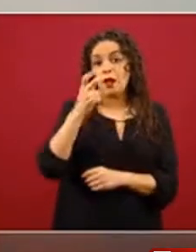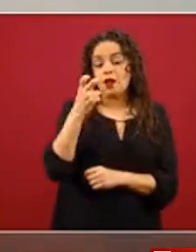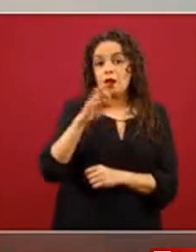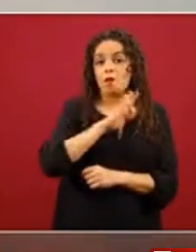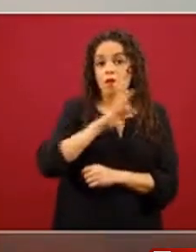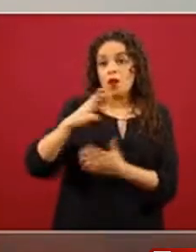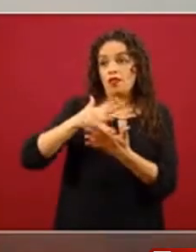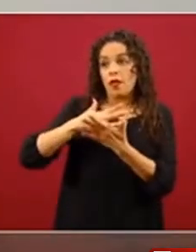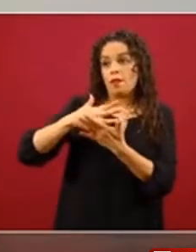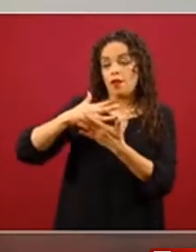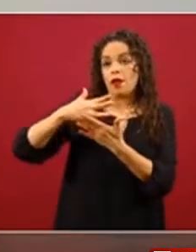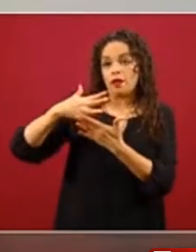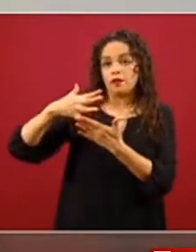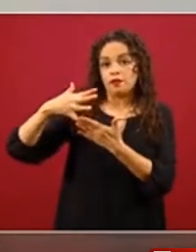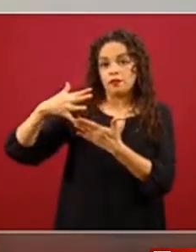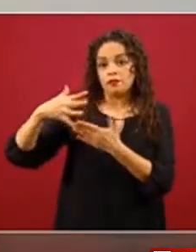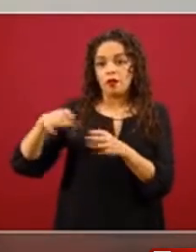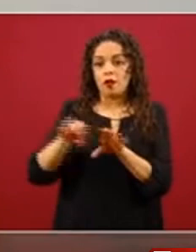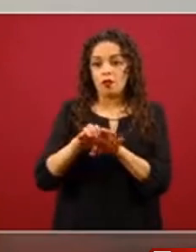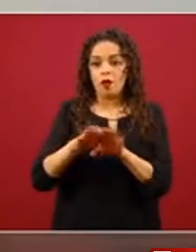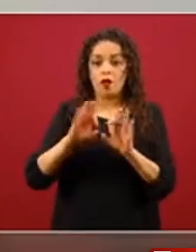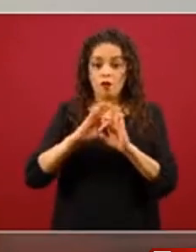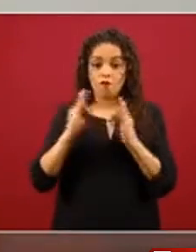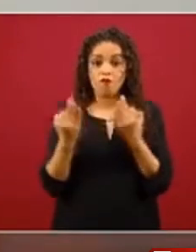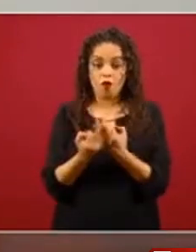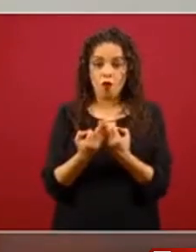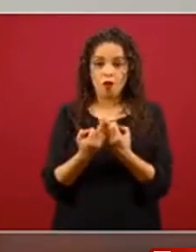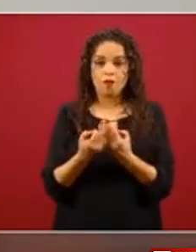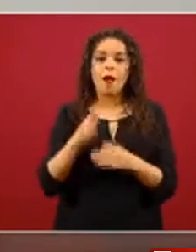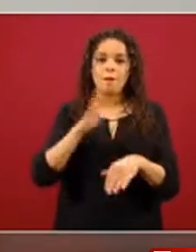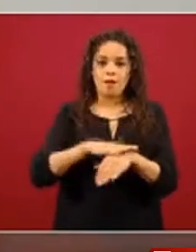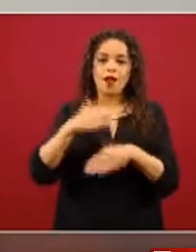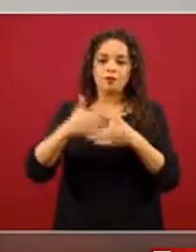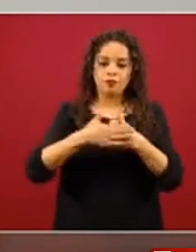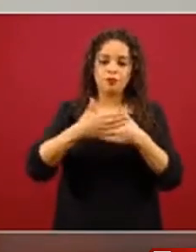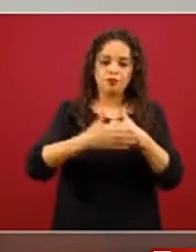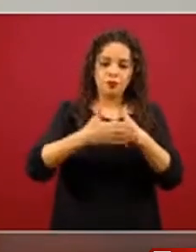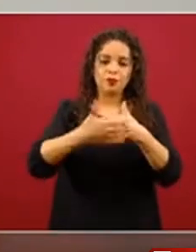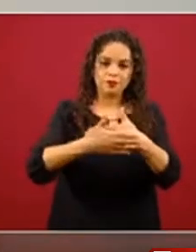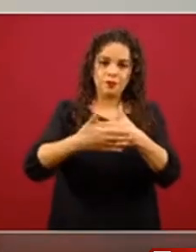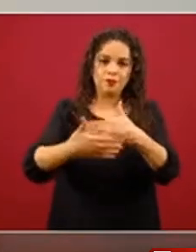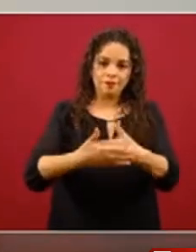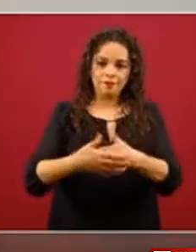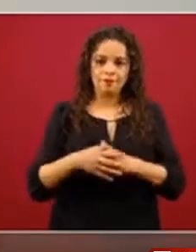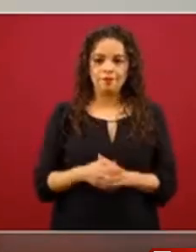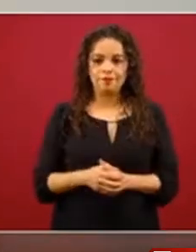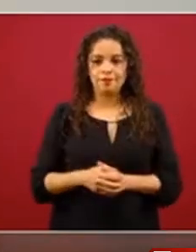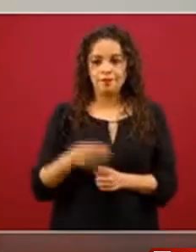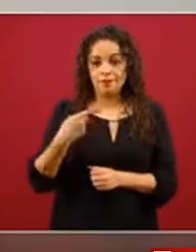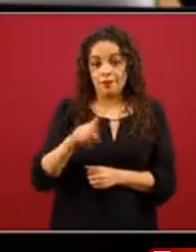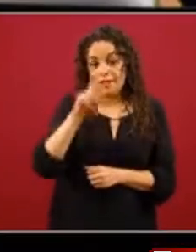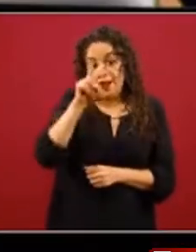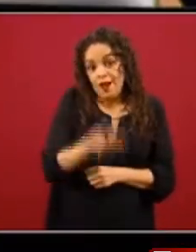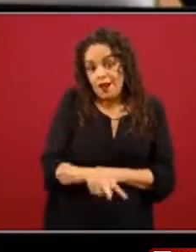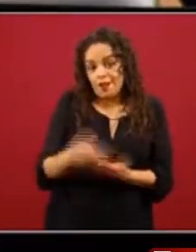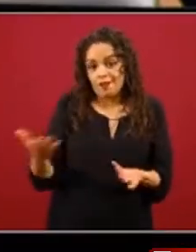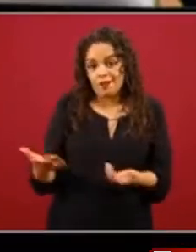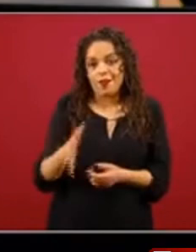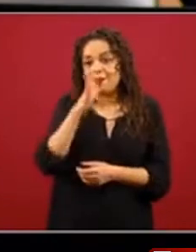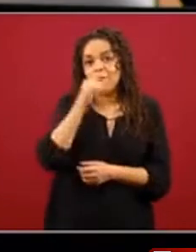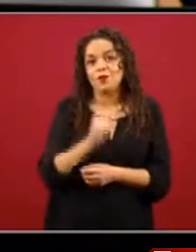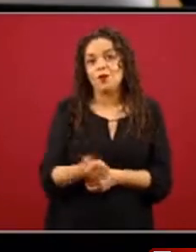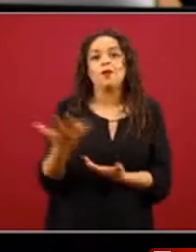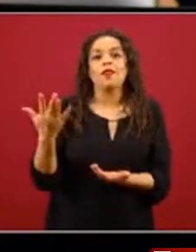significativamente conforme las capas se vayan incrementando. Evidentemente tampoco queremos medio kilo de